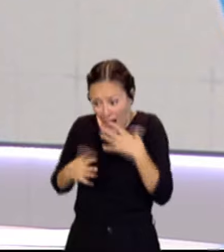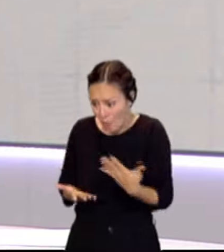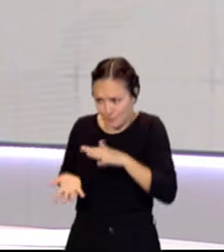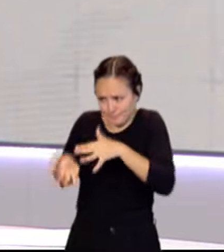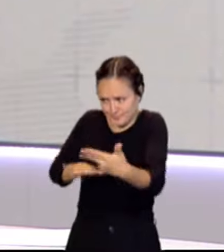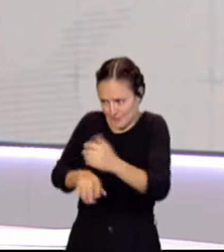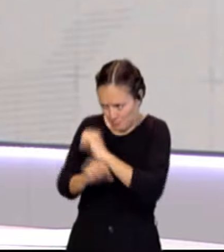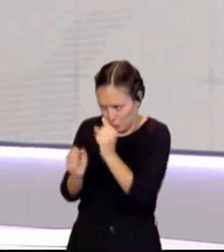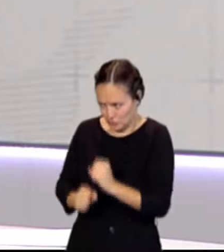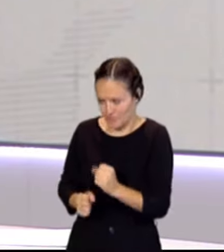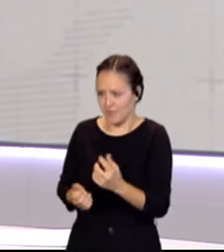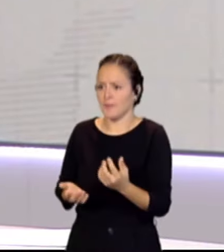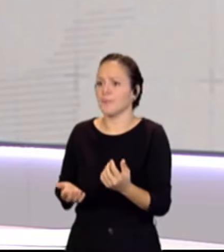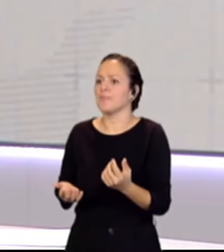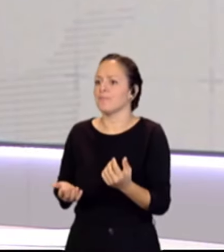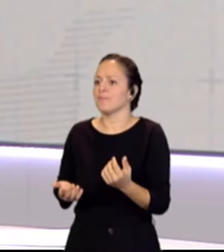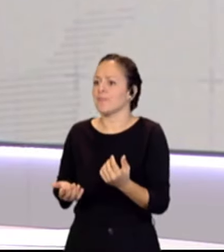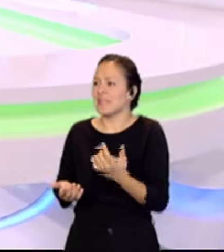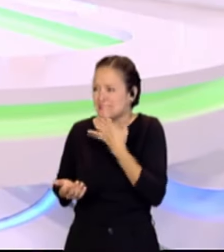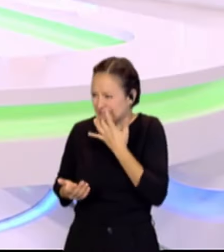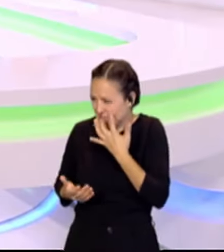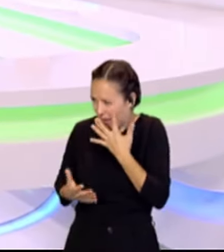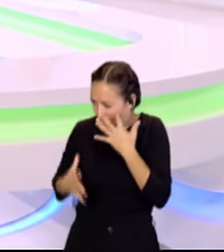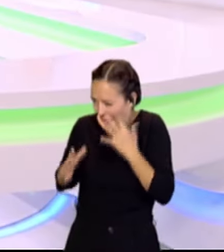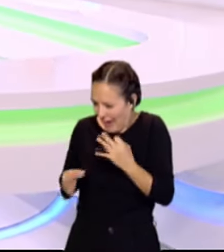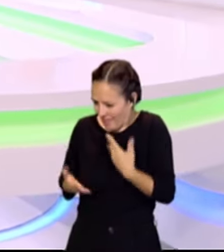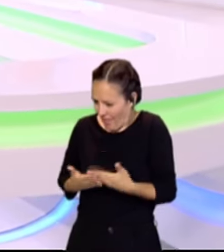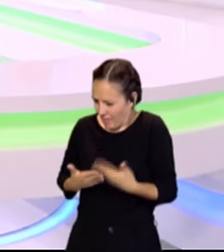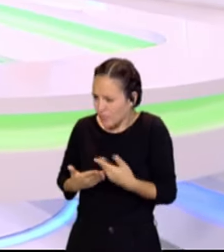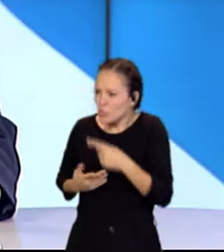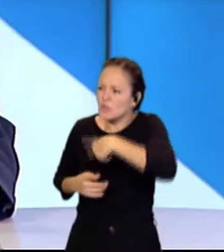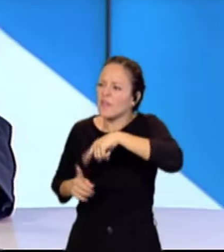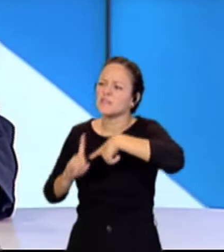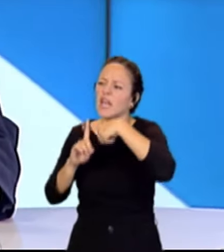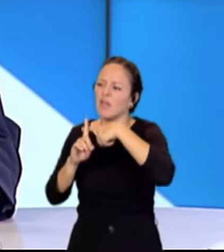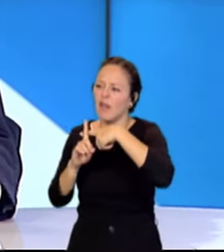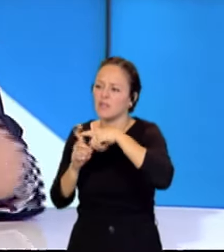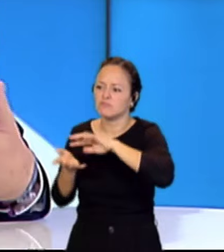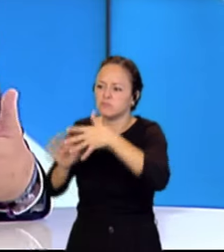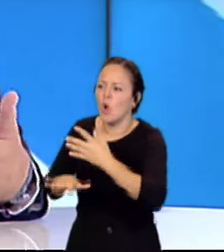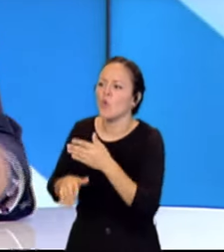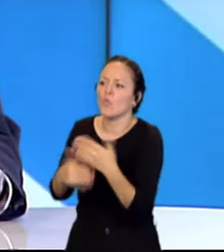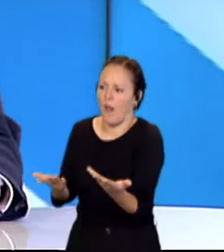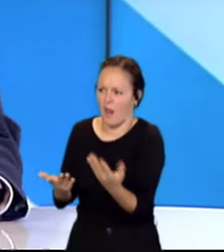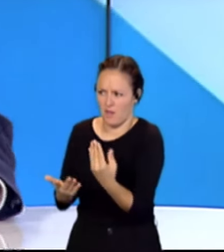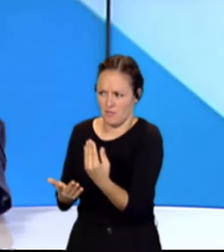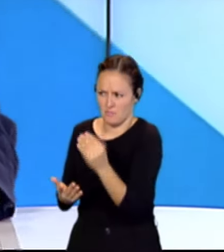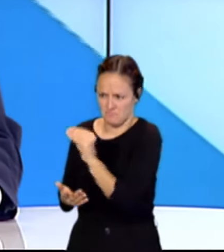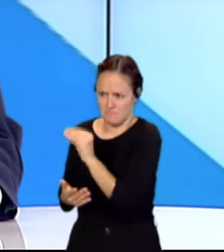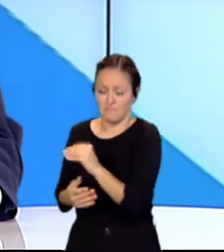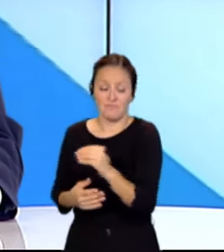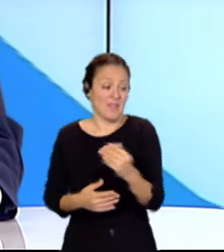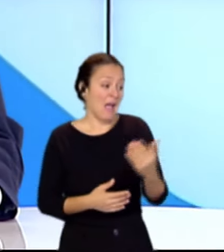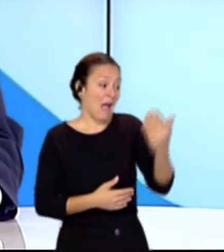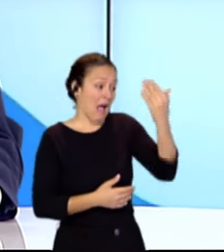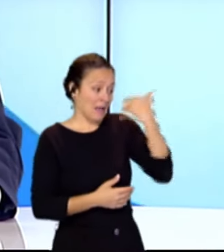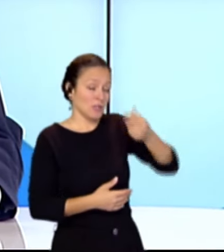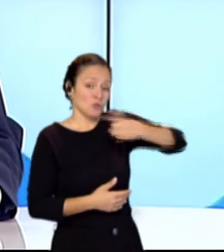eh consejero En qué niveles sí que van a hacerlo bueno nosotros ayer presentamos una propuesta a los